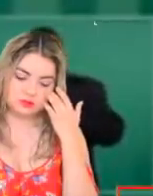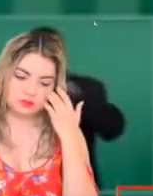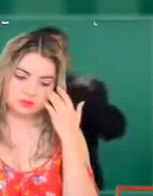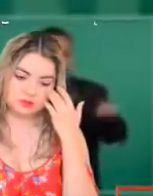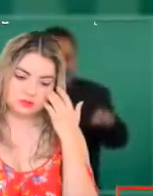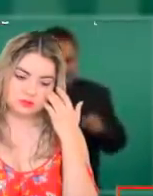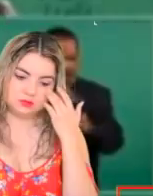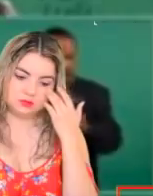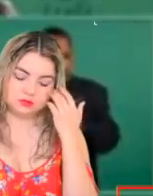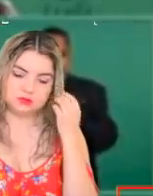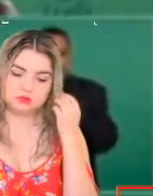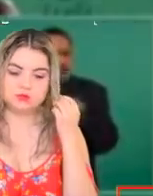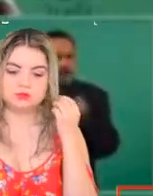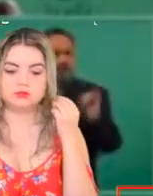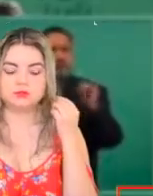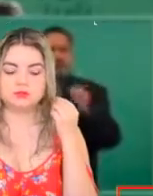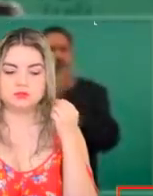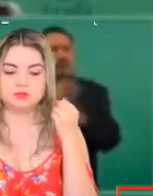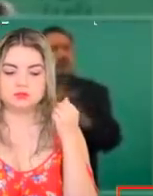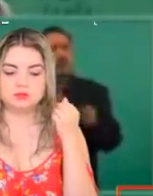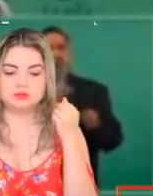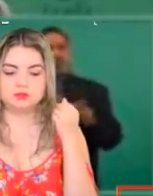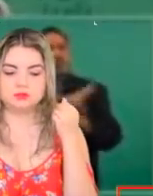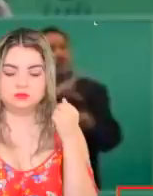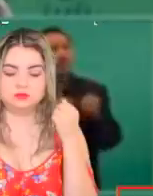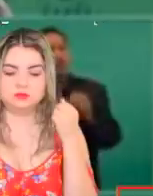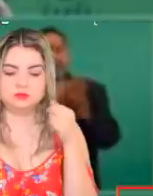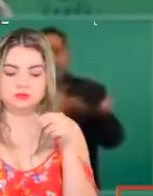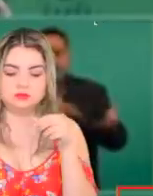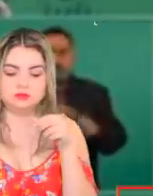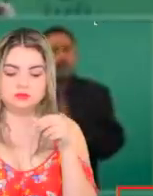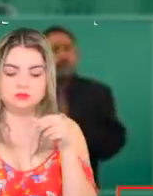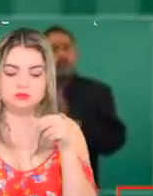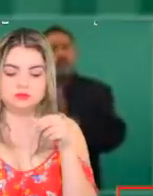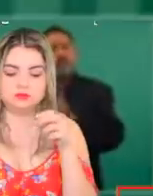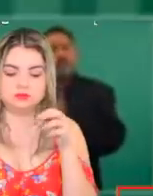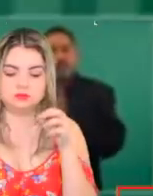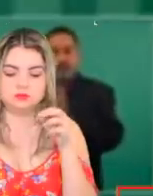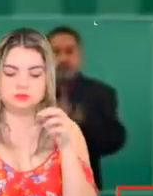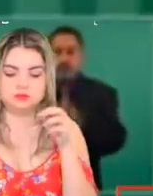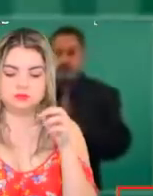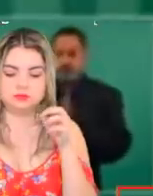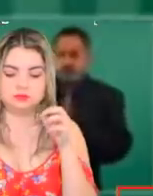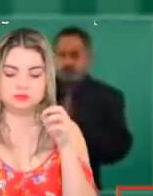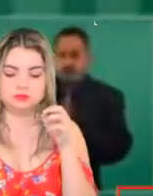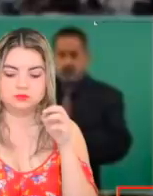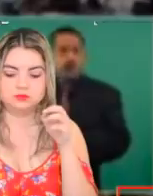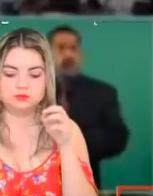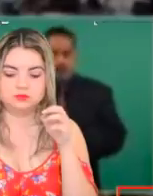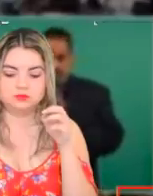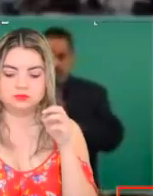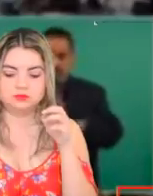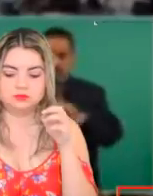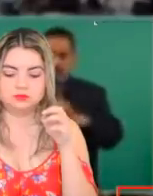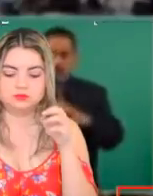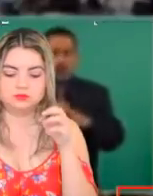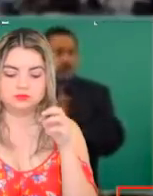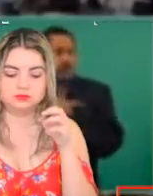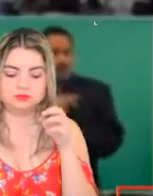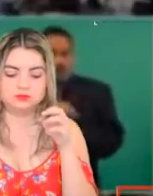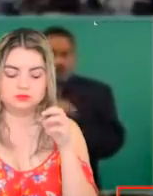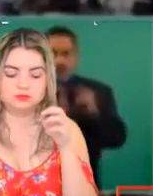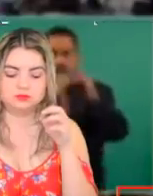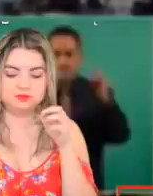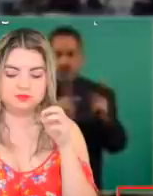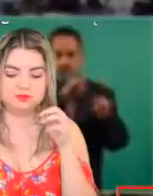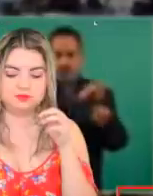inaugurar la ampliación. Y acerca de seguridad, ahí tenemos un cuartel de la Guardia